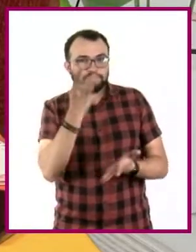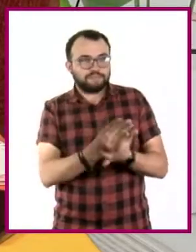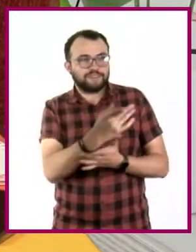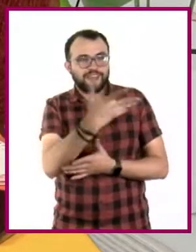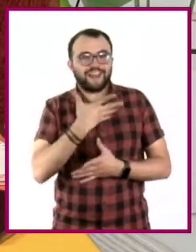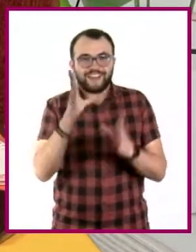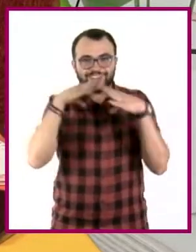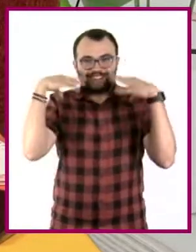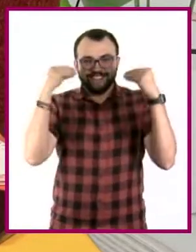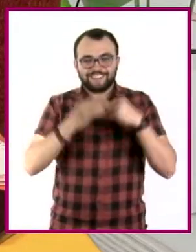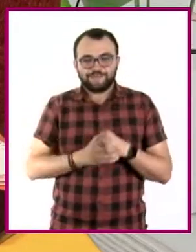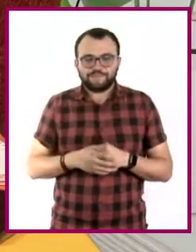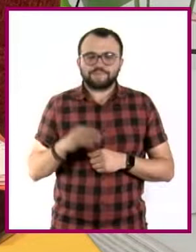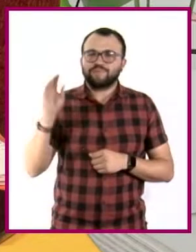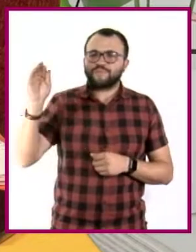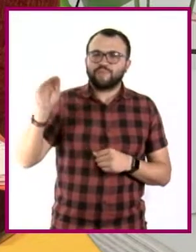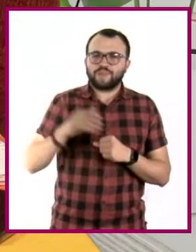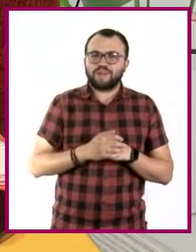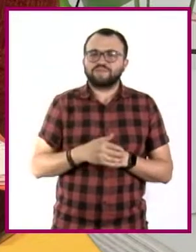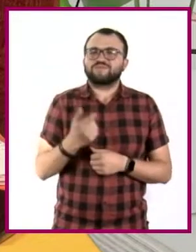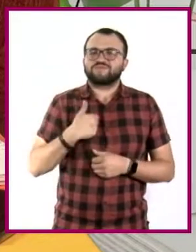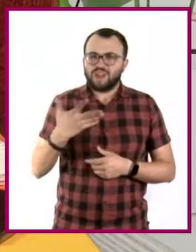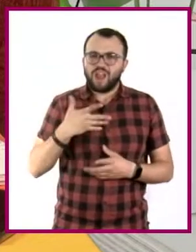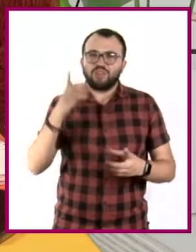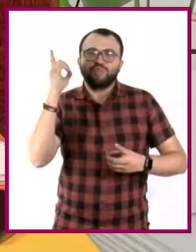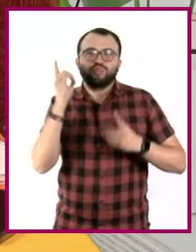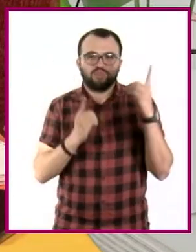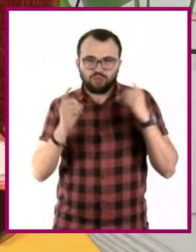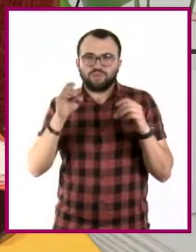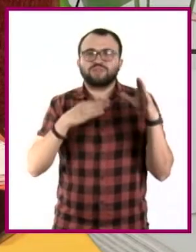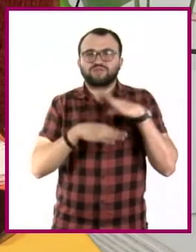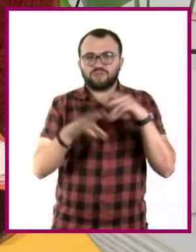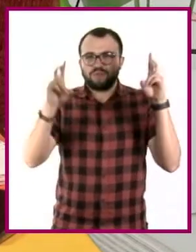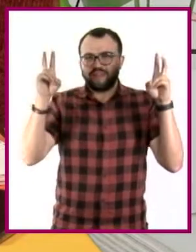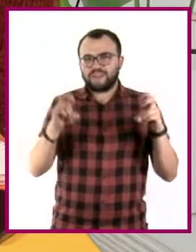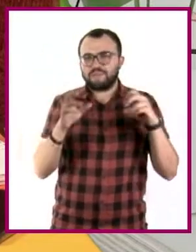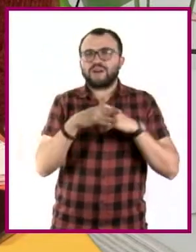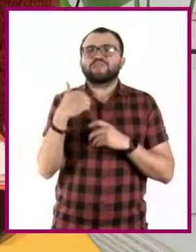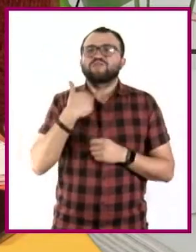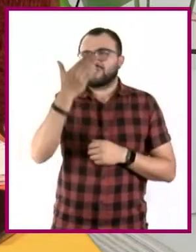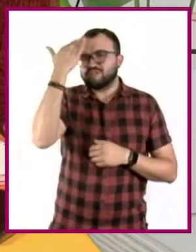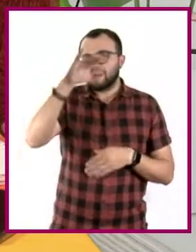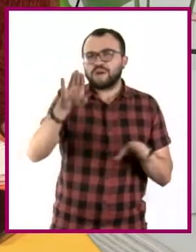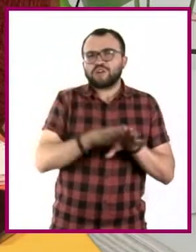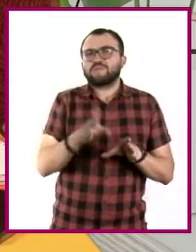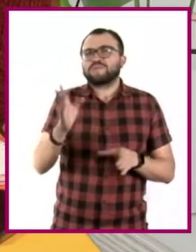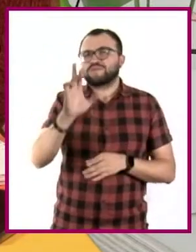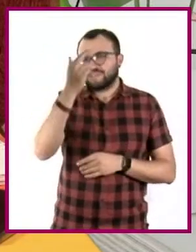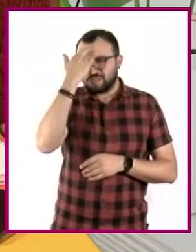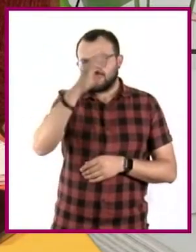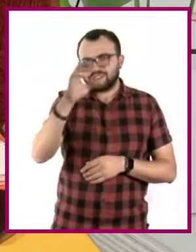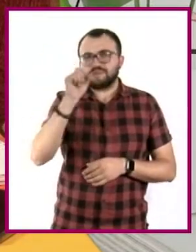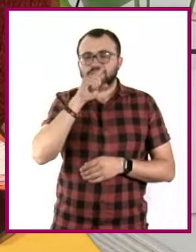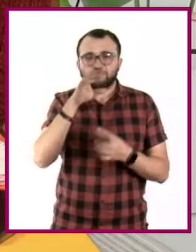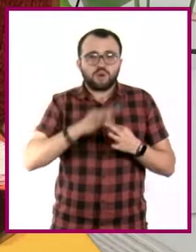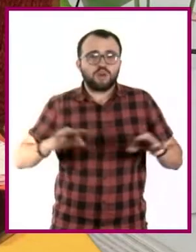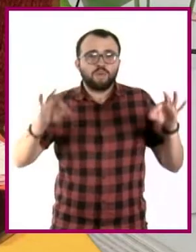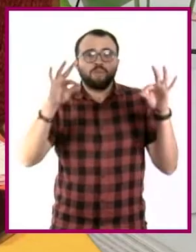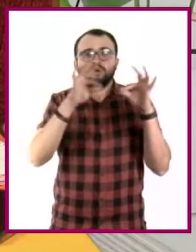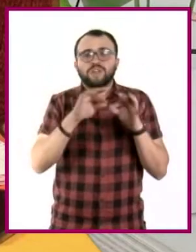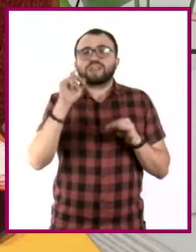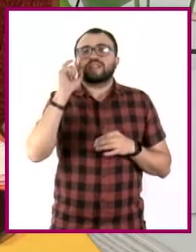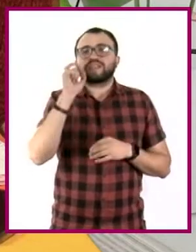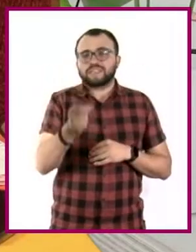Memo, sabes, aún tengo dudas sobre el tema. Quisiera saber cómo se llegó a reconocer la importancia de la comunicación no